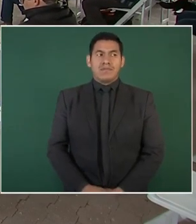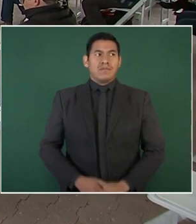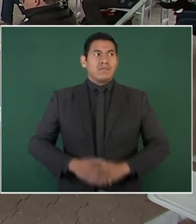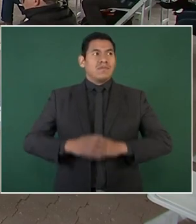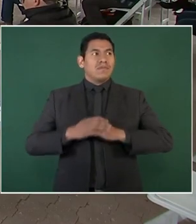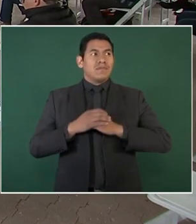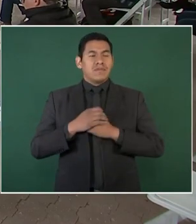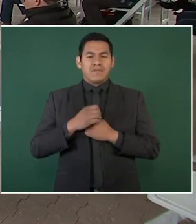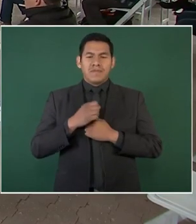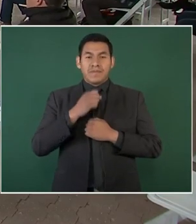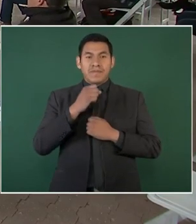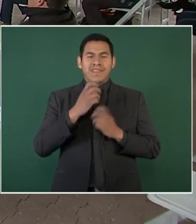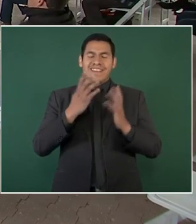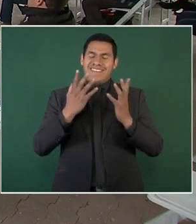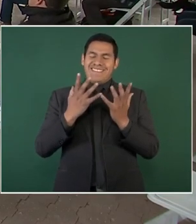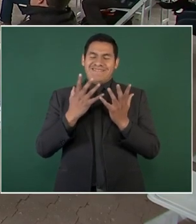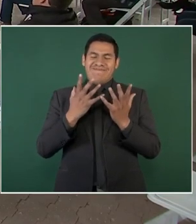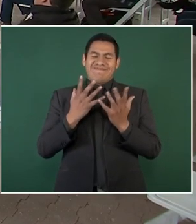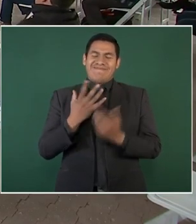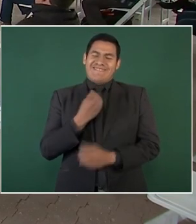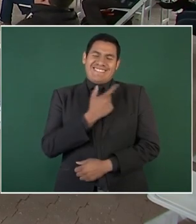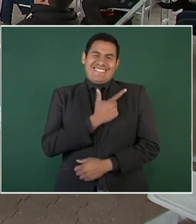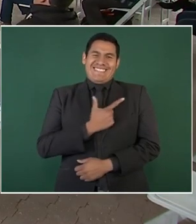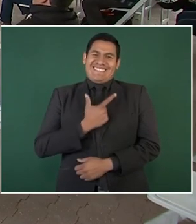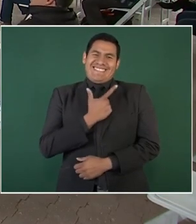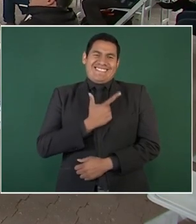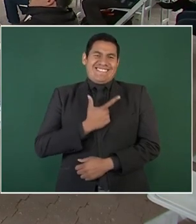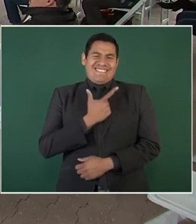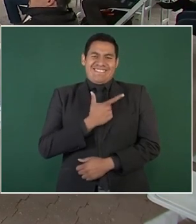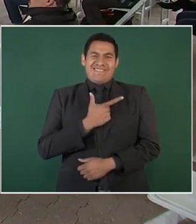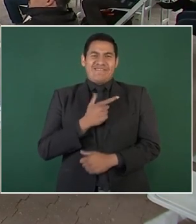Un poco. Bueno, da mucho gusto estar en Mexicali,